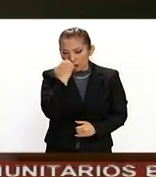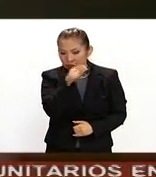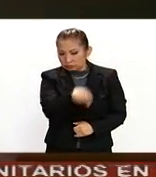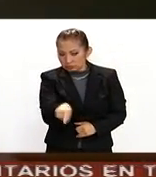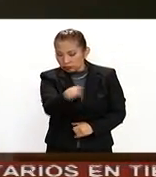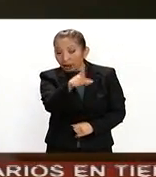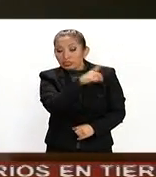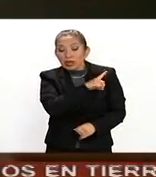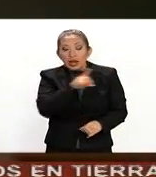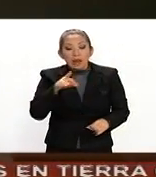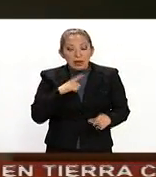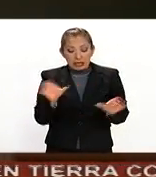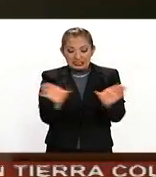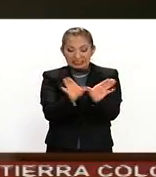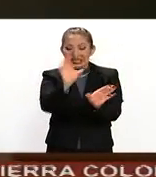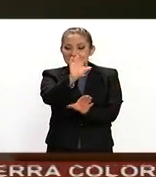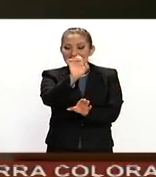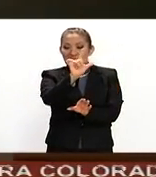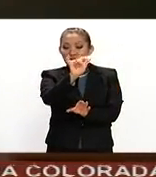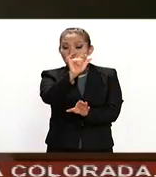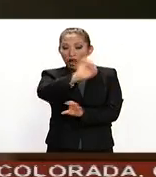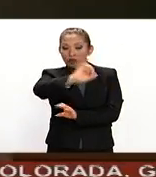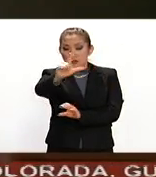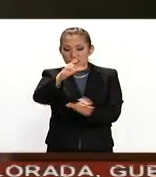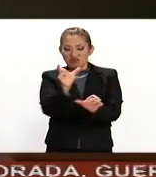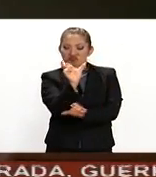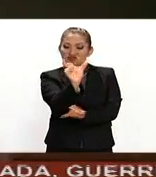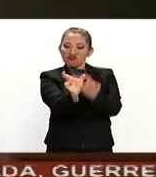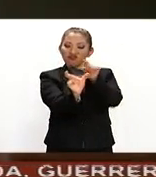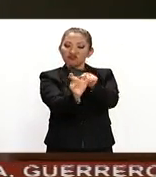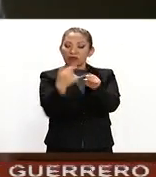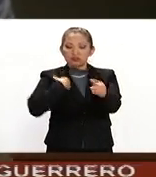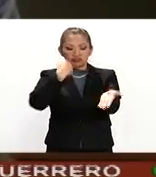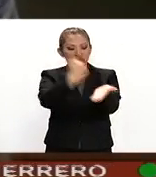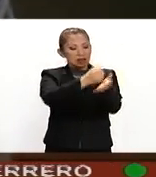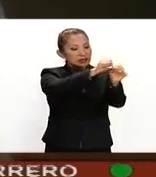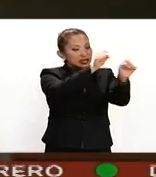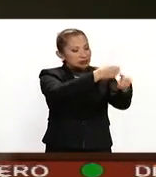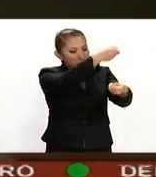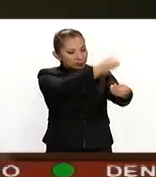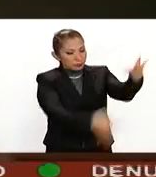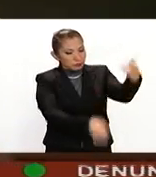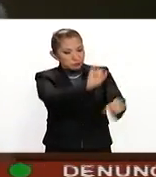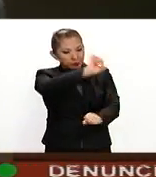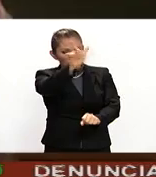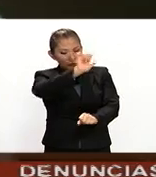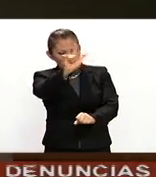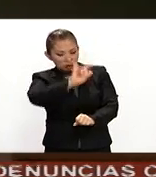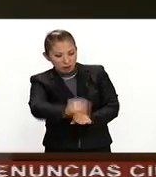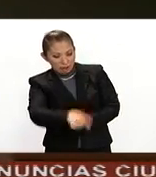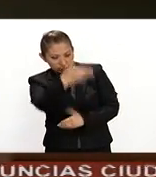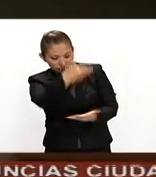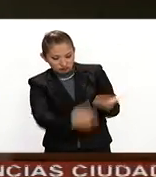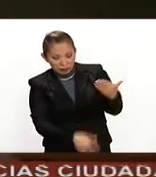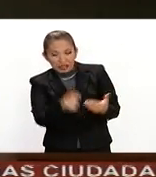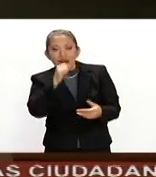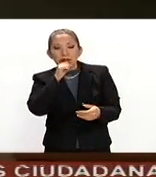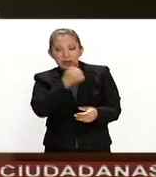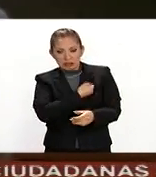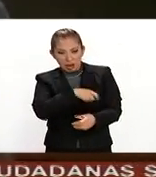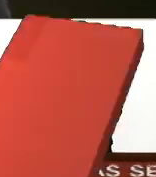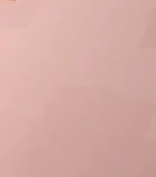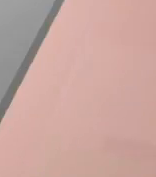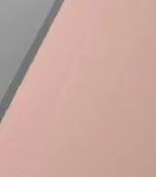debe dar una cédula profesional que debe estar acreditada en el Sistema Nacional de Profesiones, también de la Secretaría de